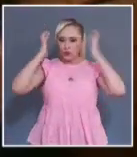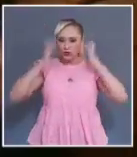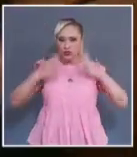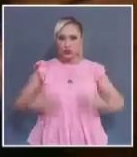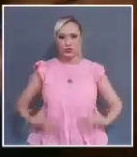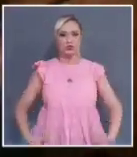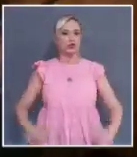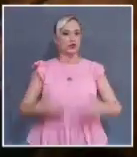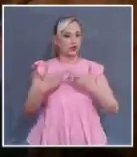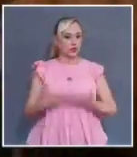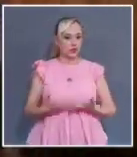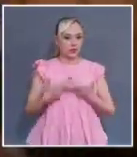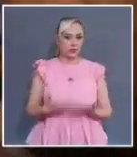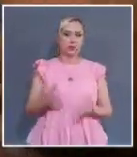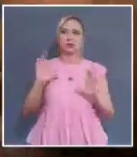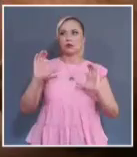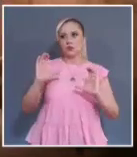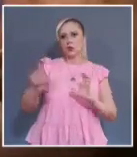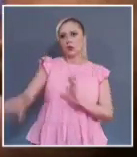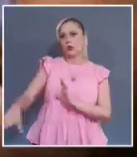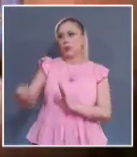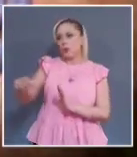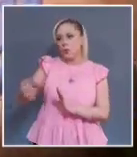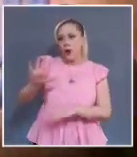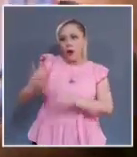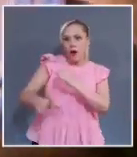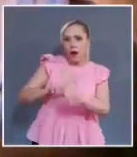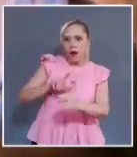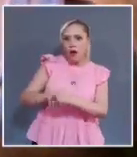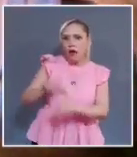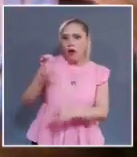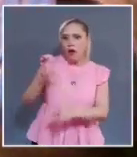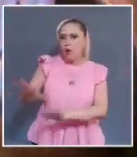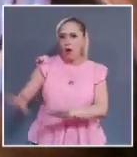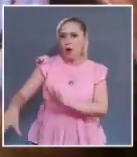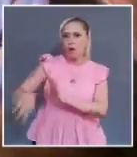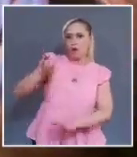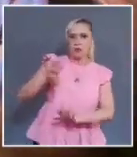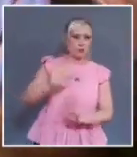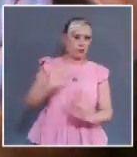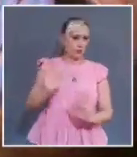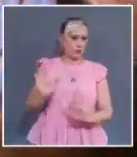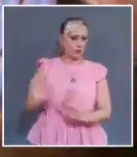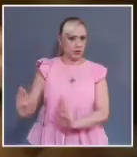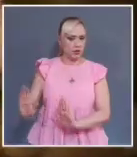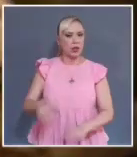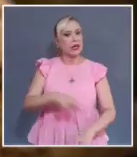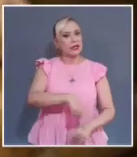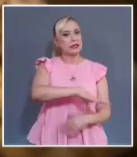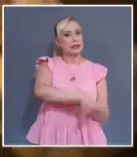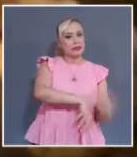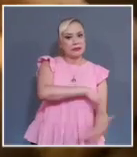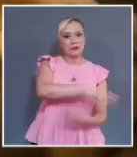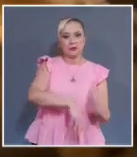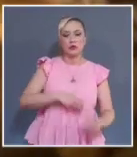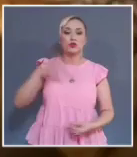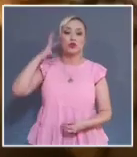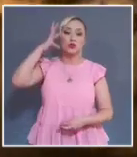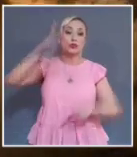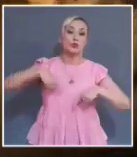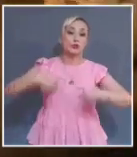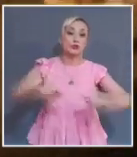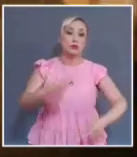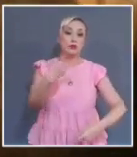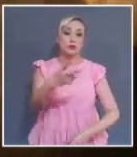manera que puedan ejercer este derecho tanto las generaciones presentes como futuras. Recordó que se trata de un derecho prestacional de